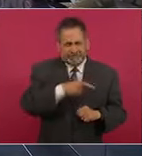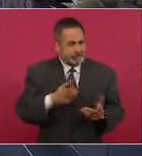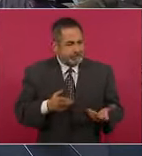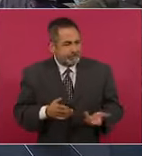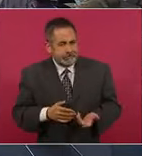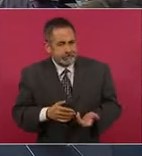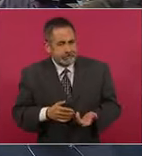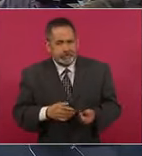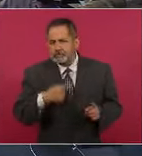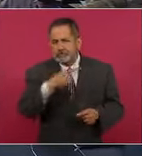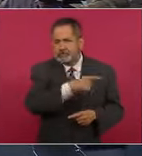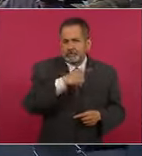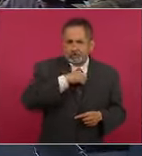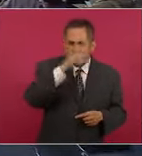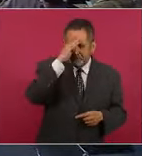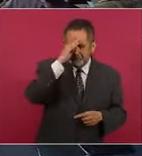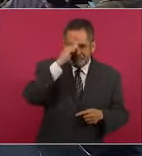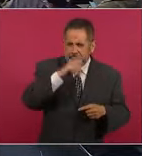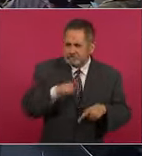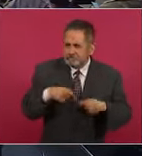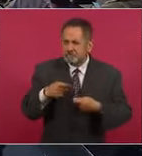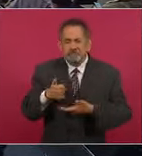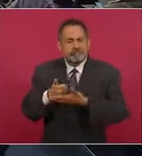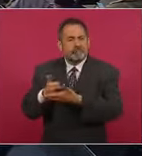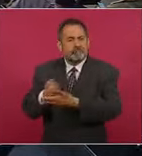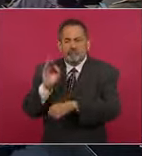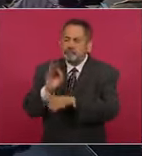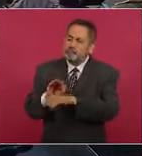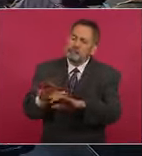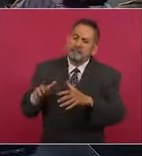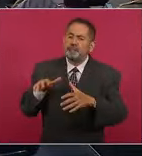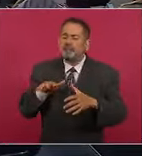No está pensando en lo que